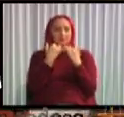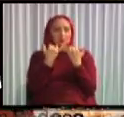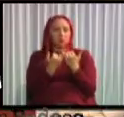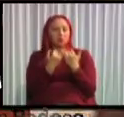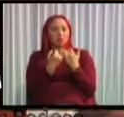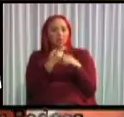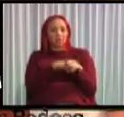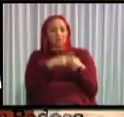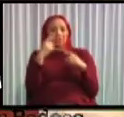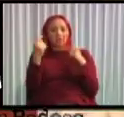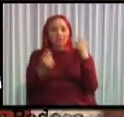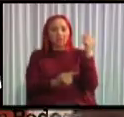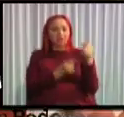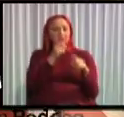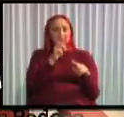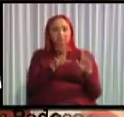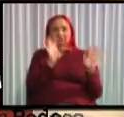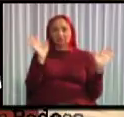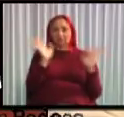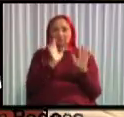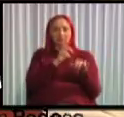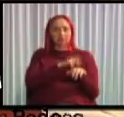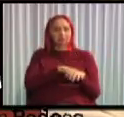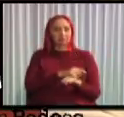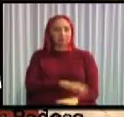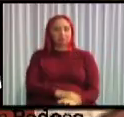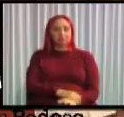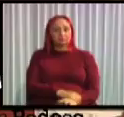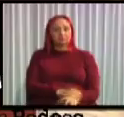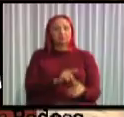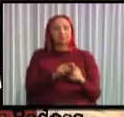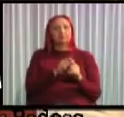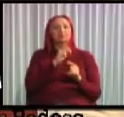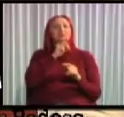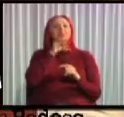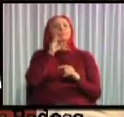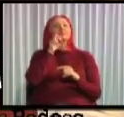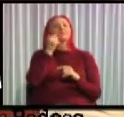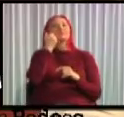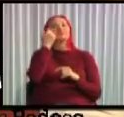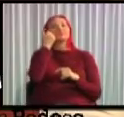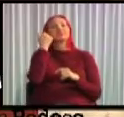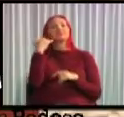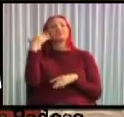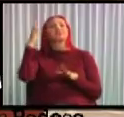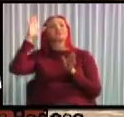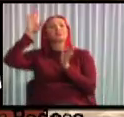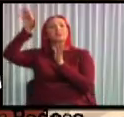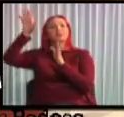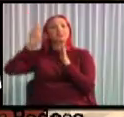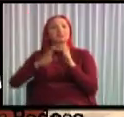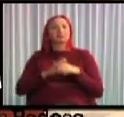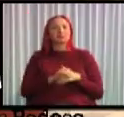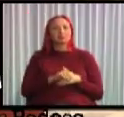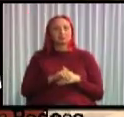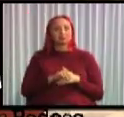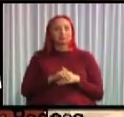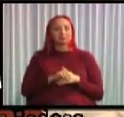pasa volado, no hay tiempo para nada, no hay tiempo para los hijos. Es muy fácil de mandarlos a una guardería